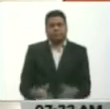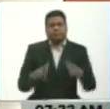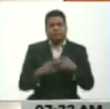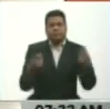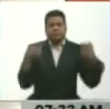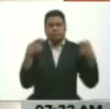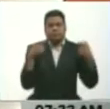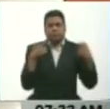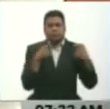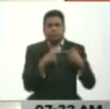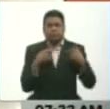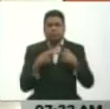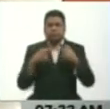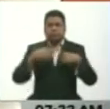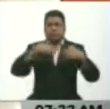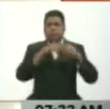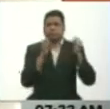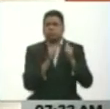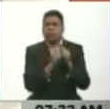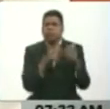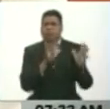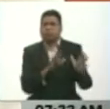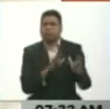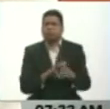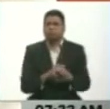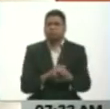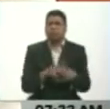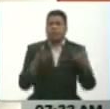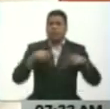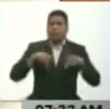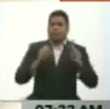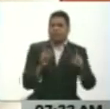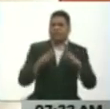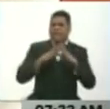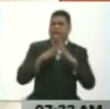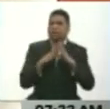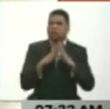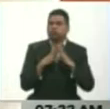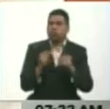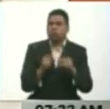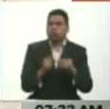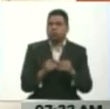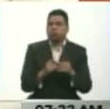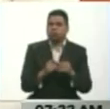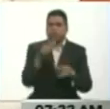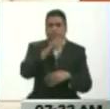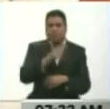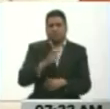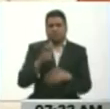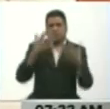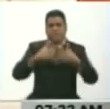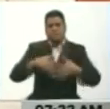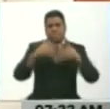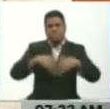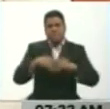en Venezuela que le permita a las transnacionales, que le permita a los amos mundiales de la guerra, del petróleo